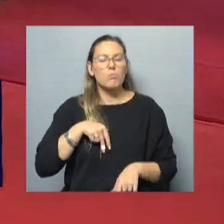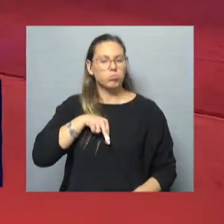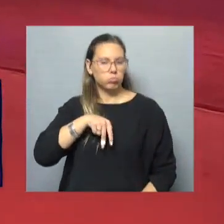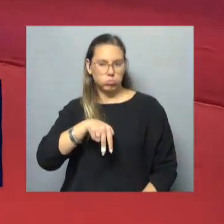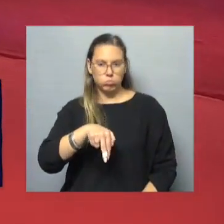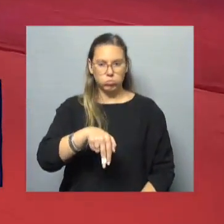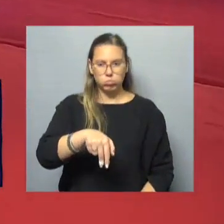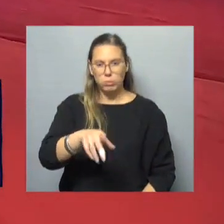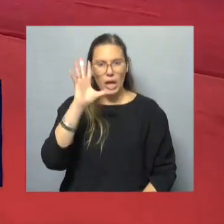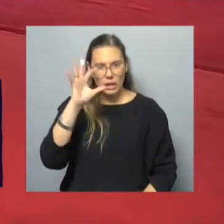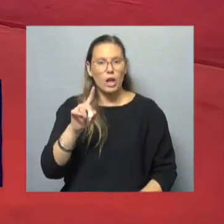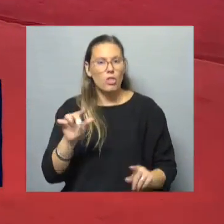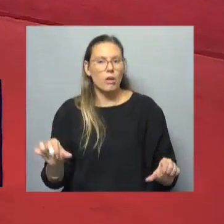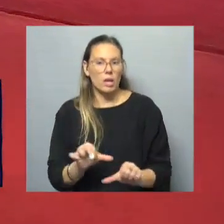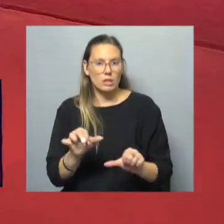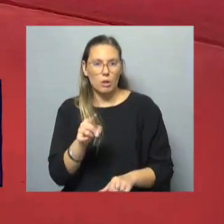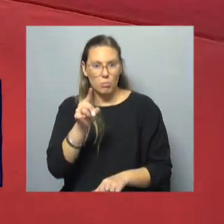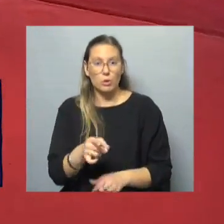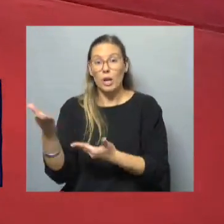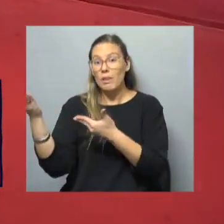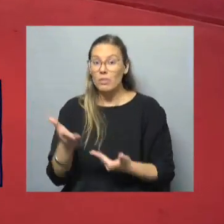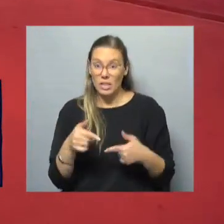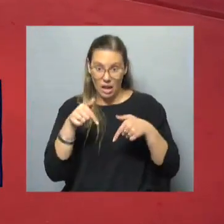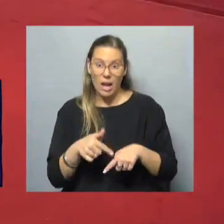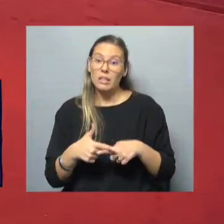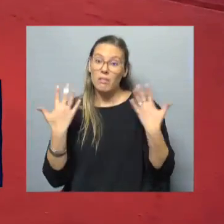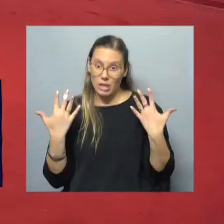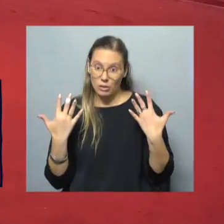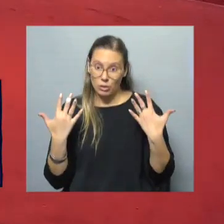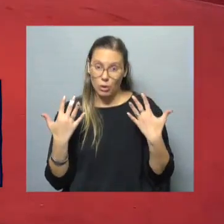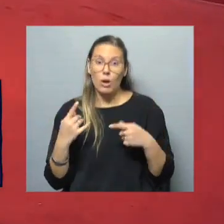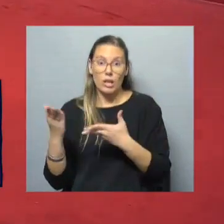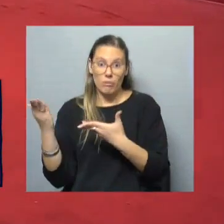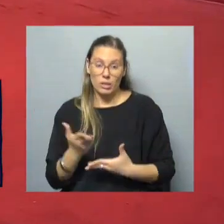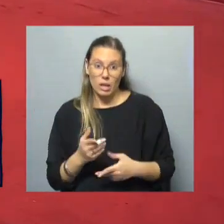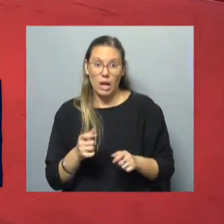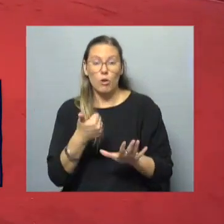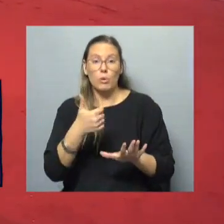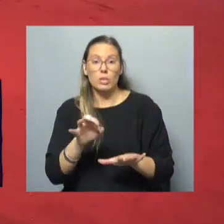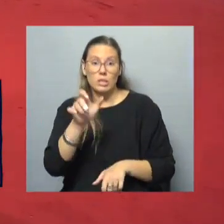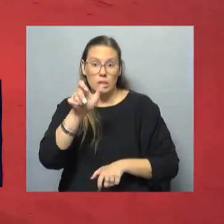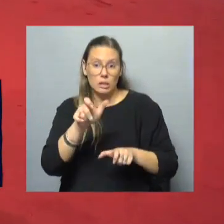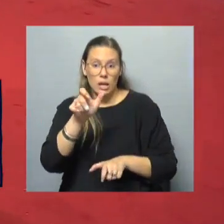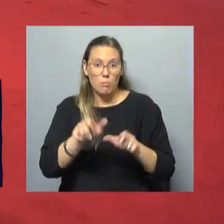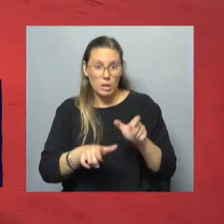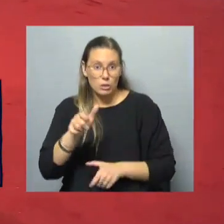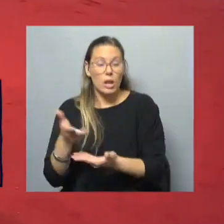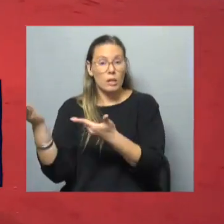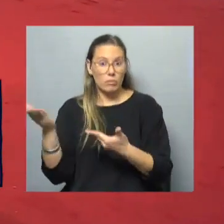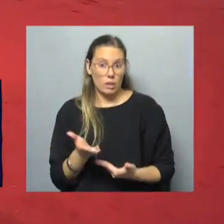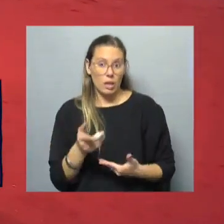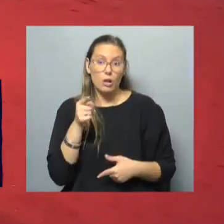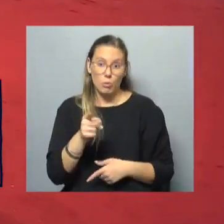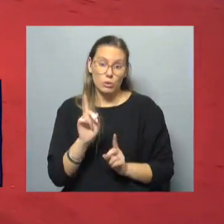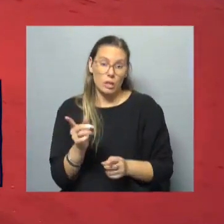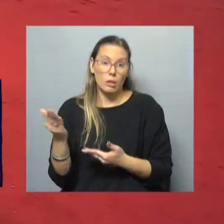que lo tenés que hacer porque vos sos invitada a este evento, una de las tantas invitadas. Hay como 60 personalidades invitadas y vos